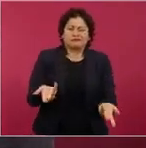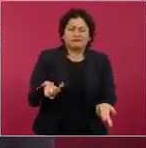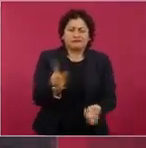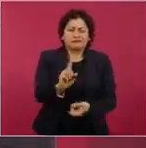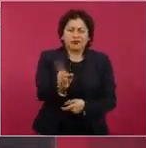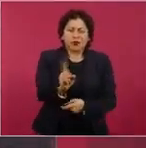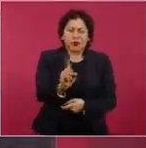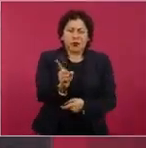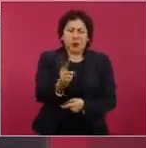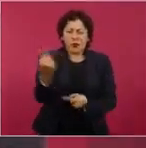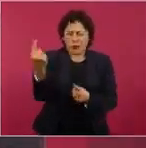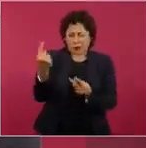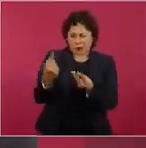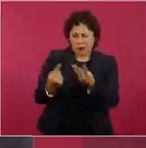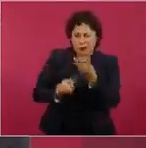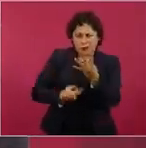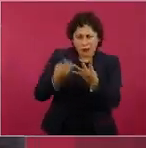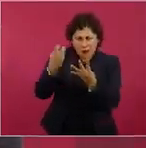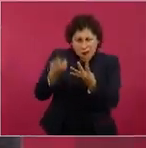no